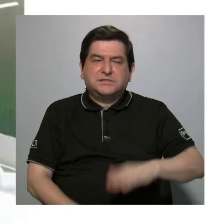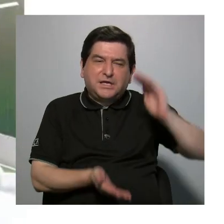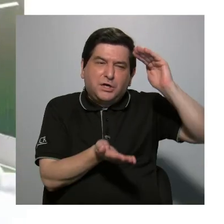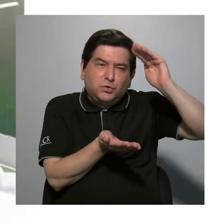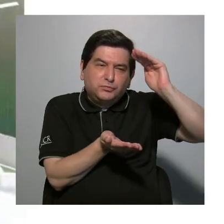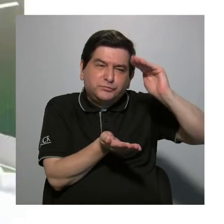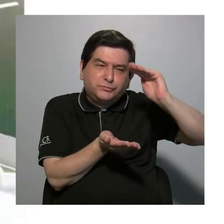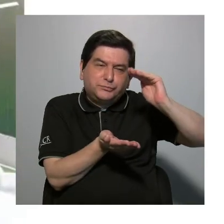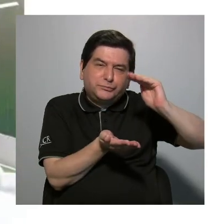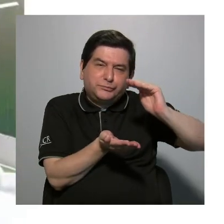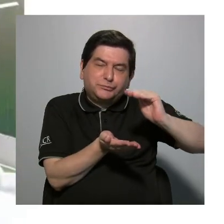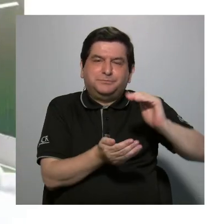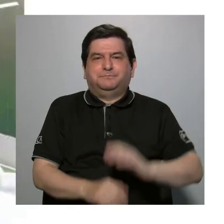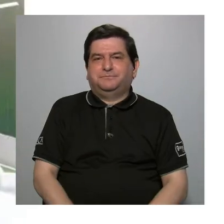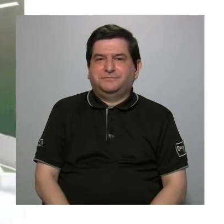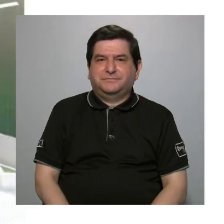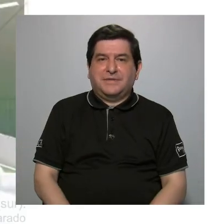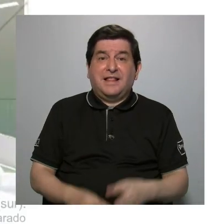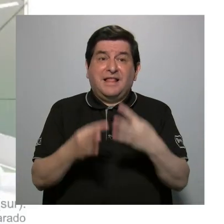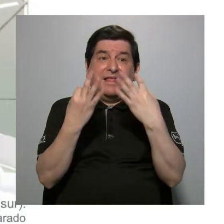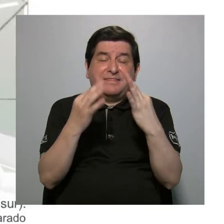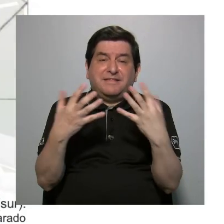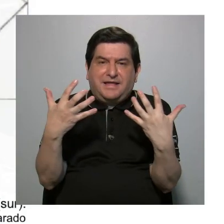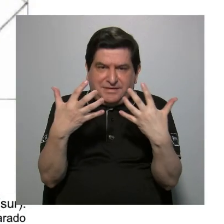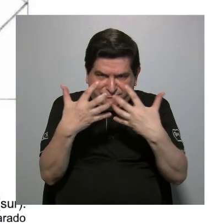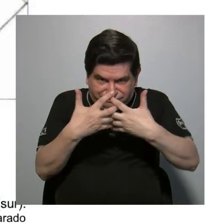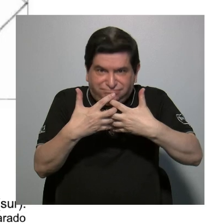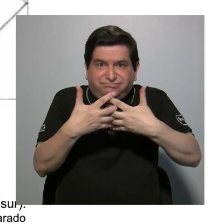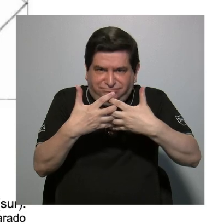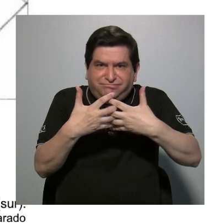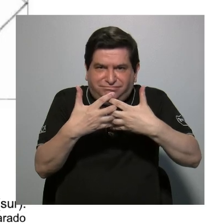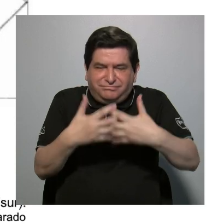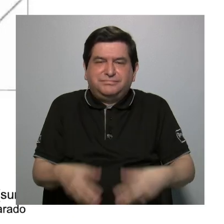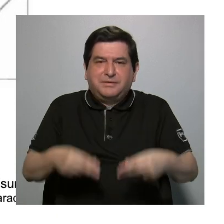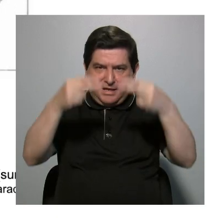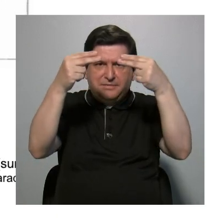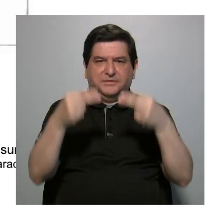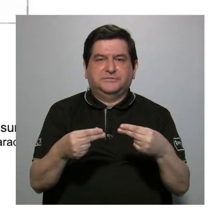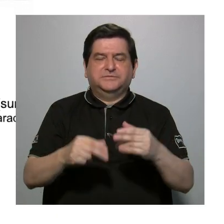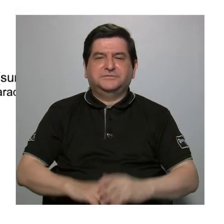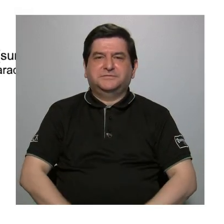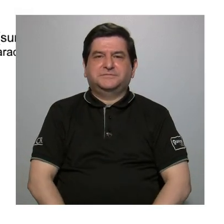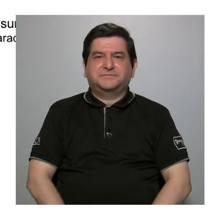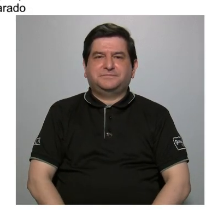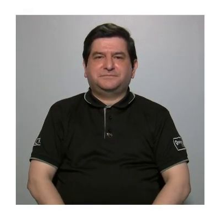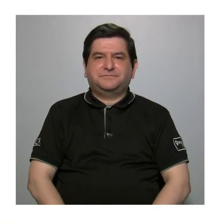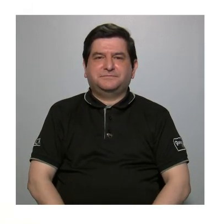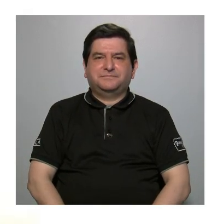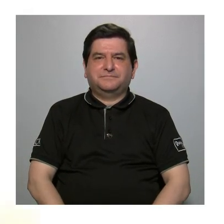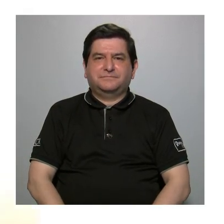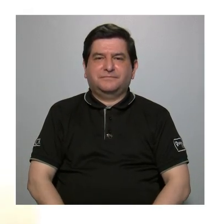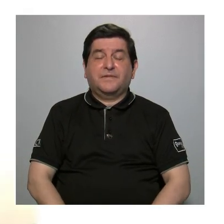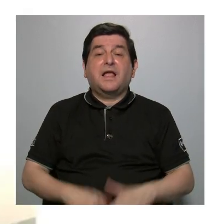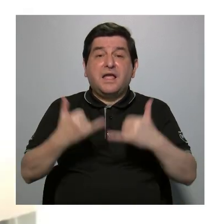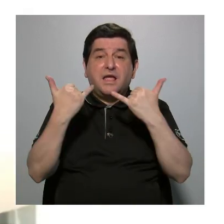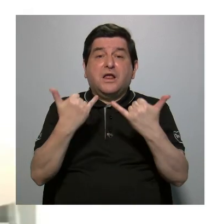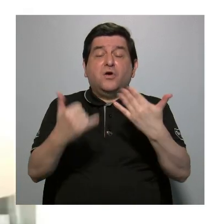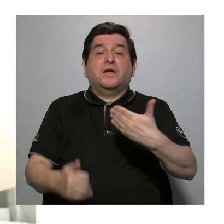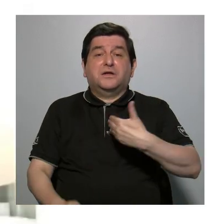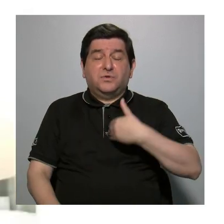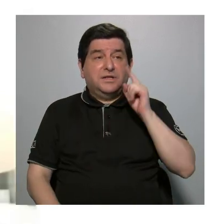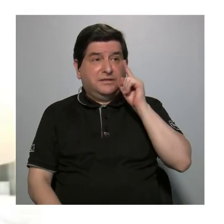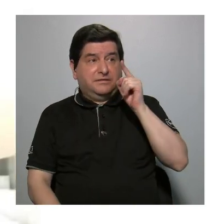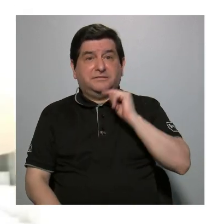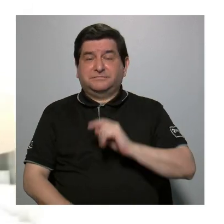que hacer algunas reducciones ahí para acoplarlo realmente al presupuesto, Claro. que fue lo que